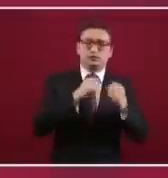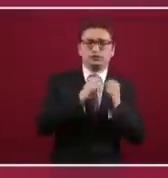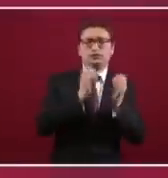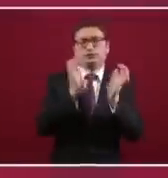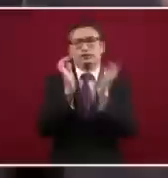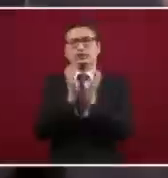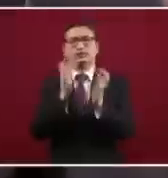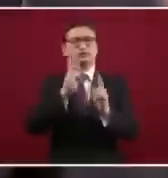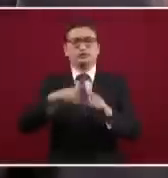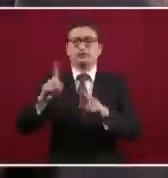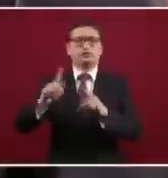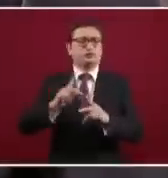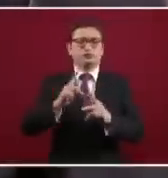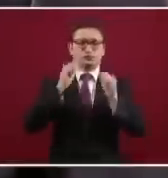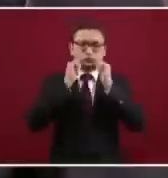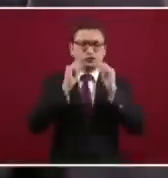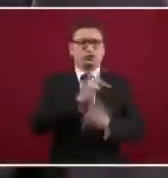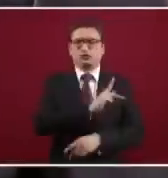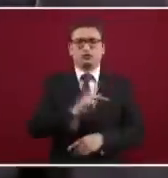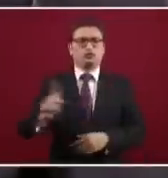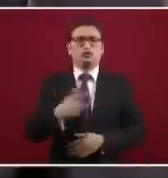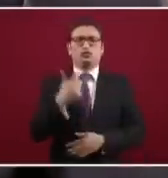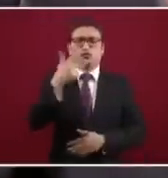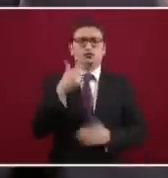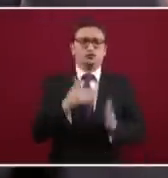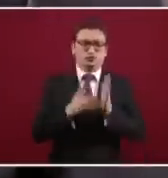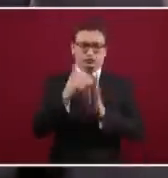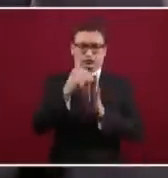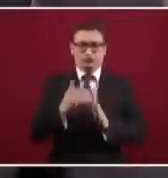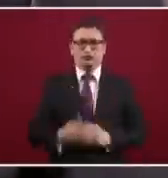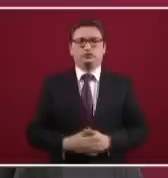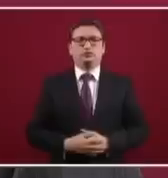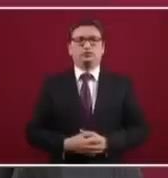seguro, a todos, 8 millones